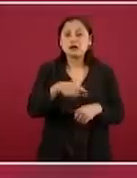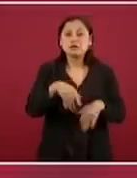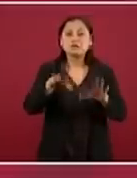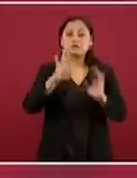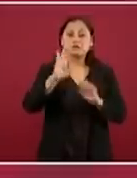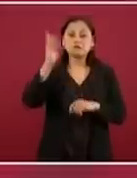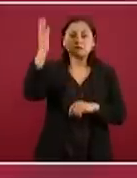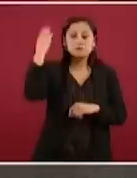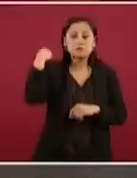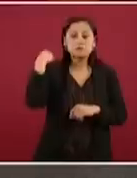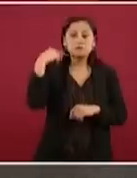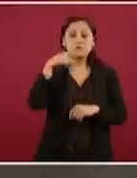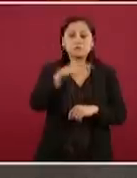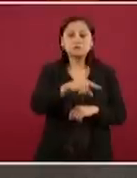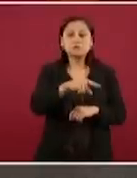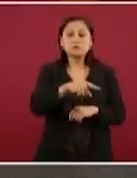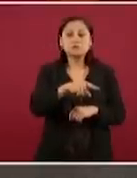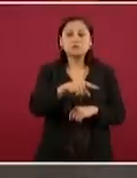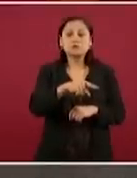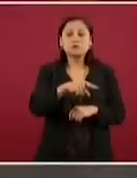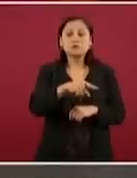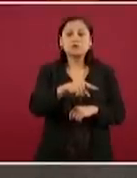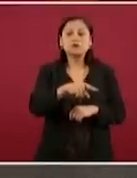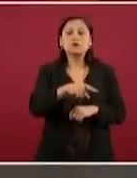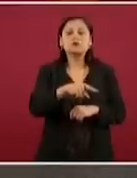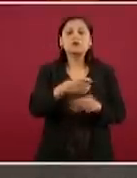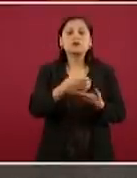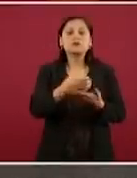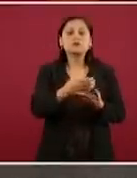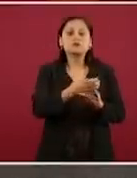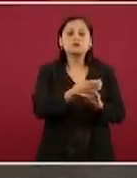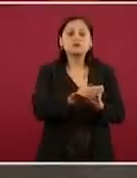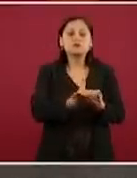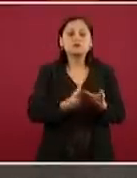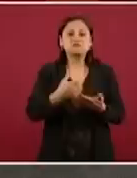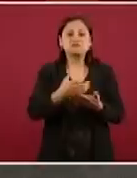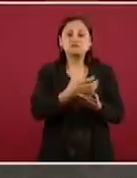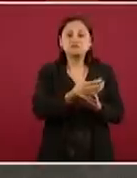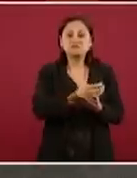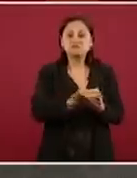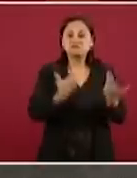hasta zambo de tanto aguantar la corrupción.